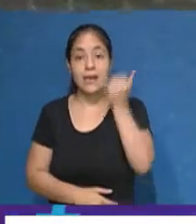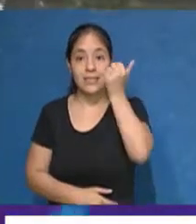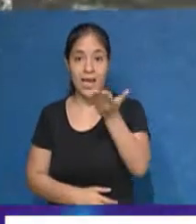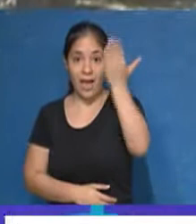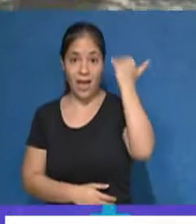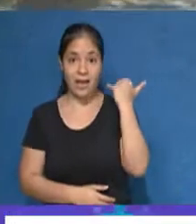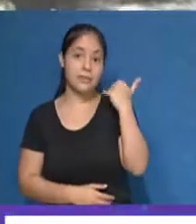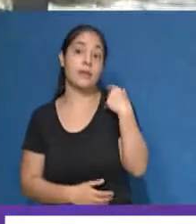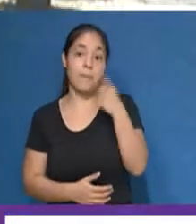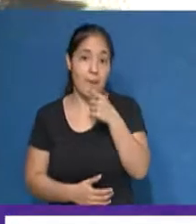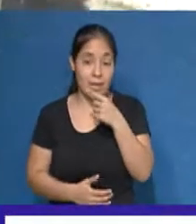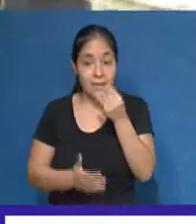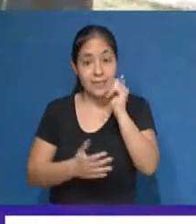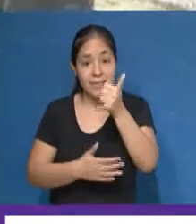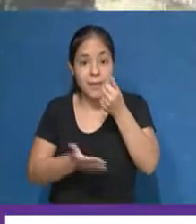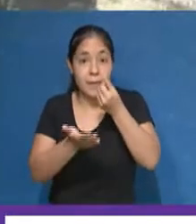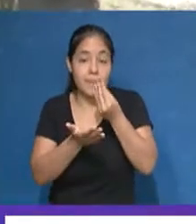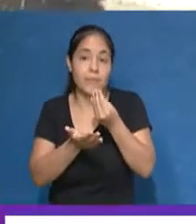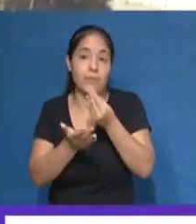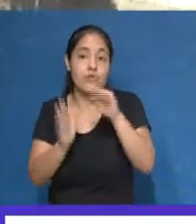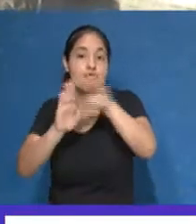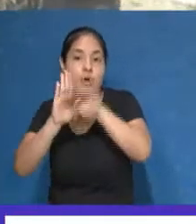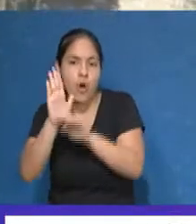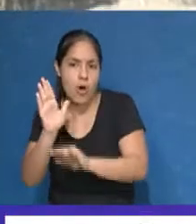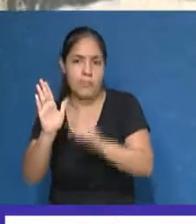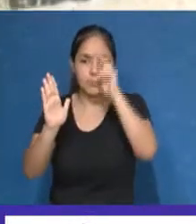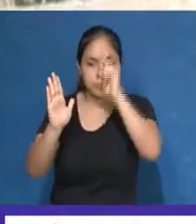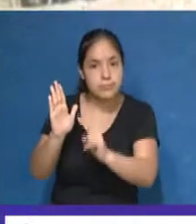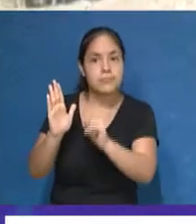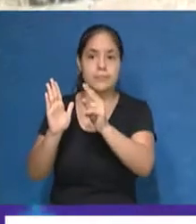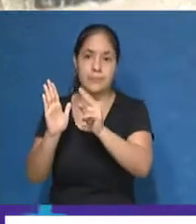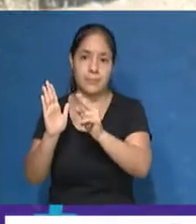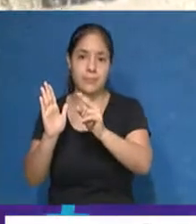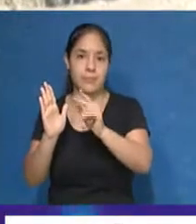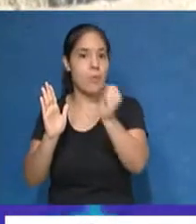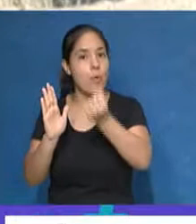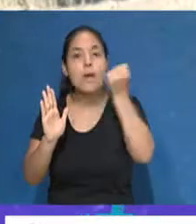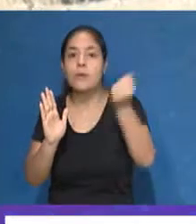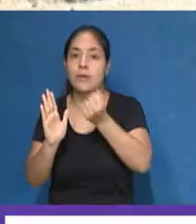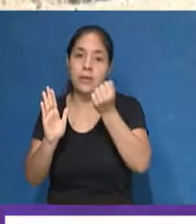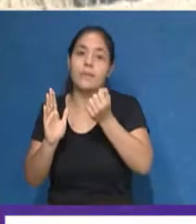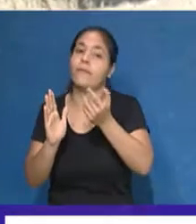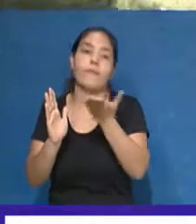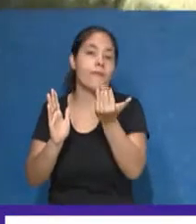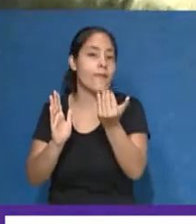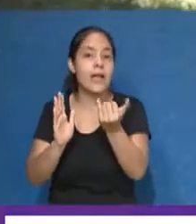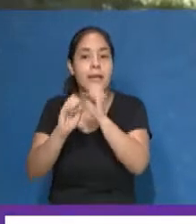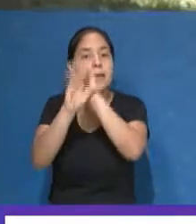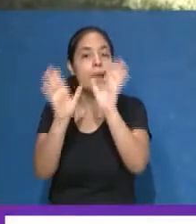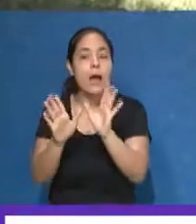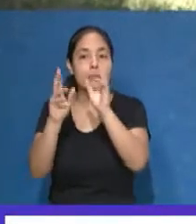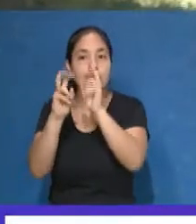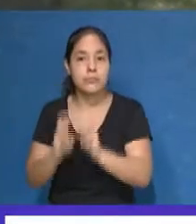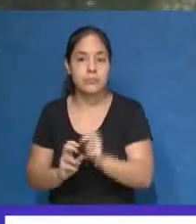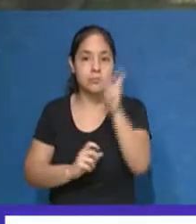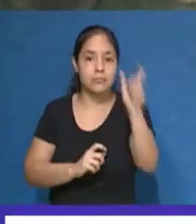un principio, sí, bajo ciertas reglamentaciones, que es lo que también hay que terminar de determinar, porque no está claro cómo